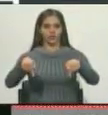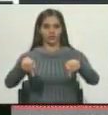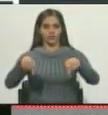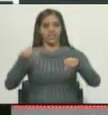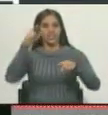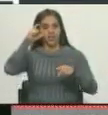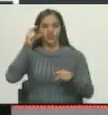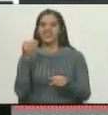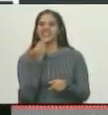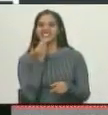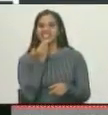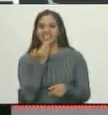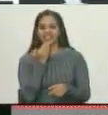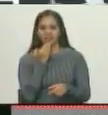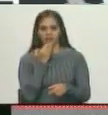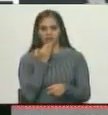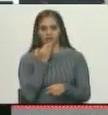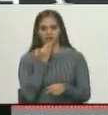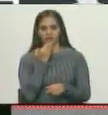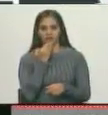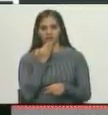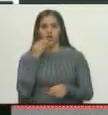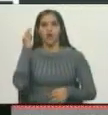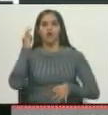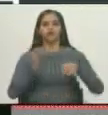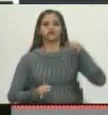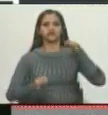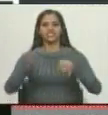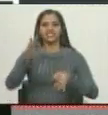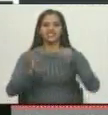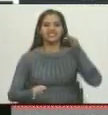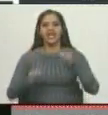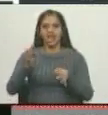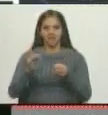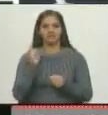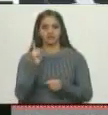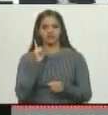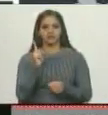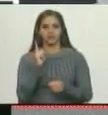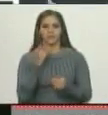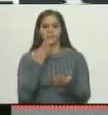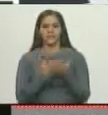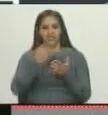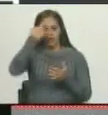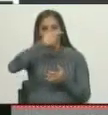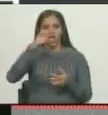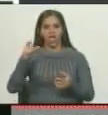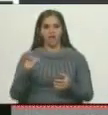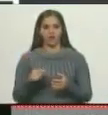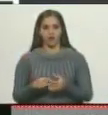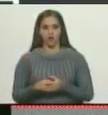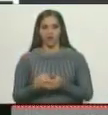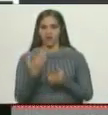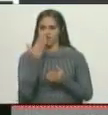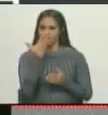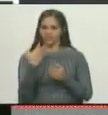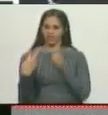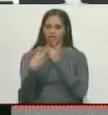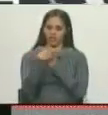están por venir. Justicia, justicia pide el pueblo frente a la agresión